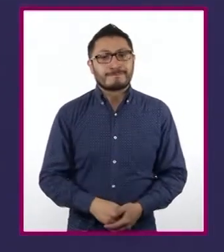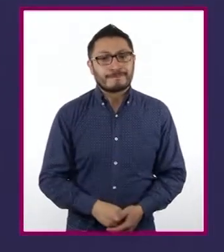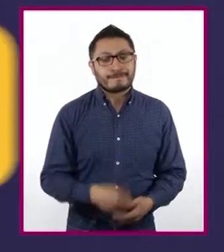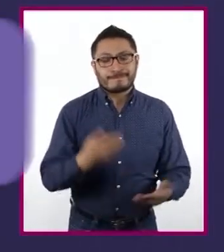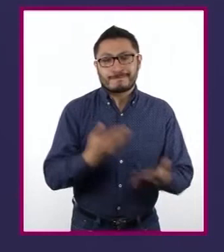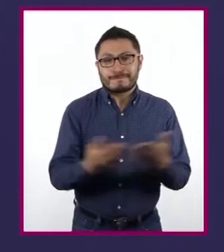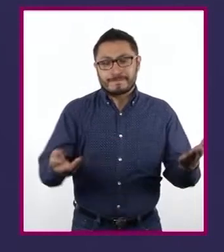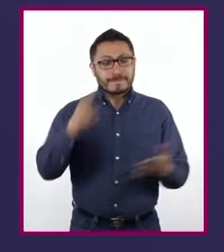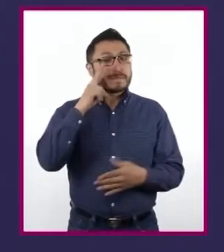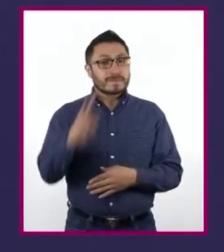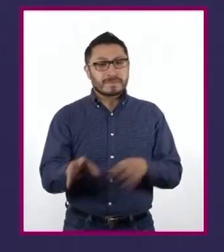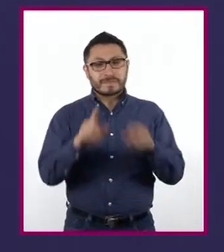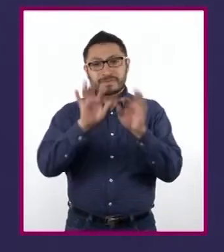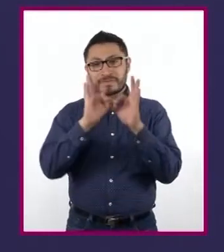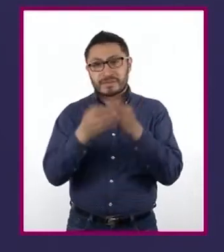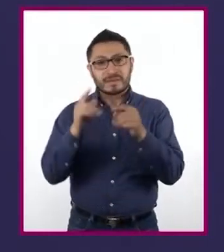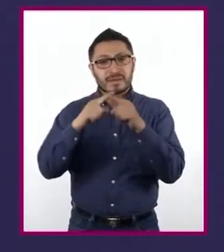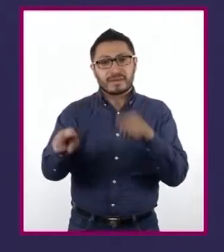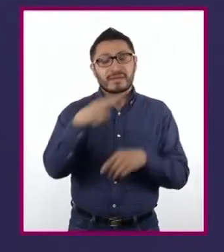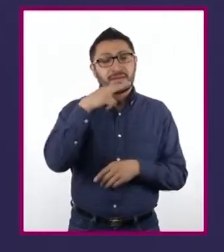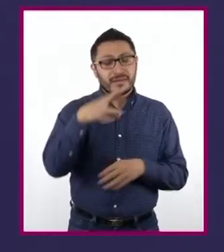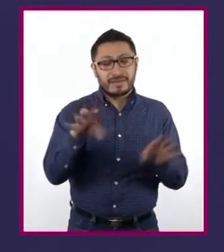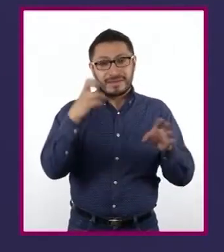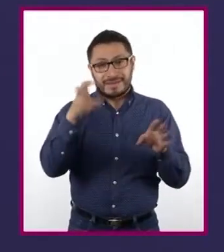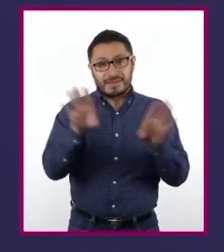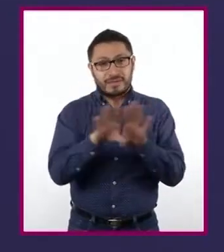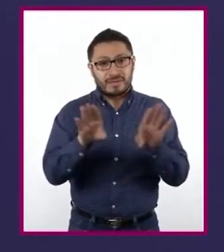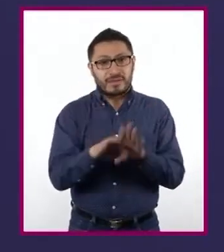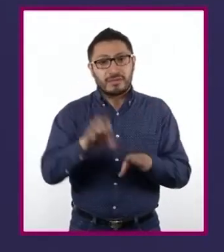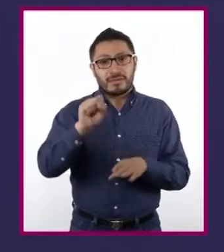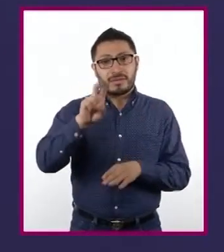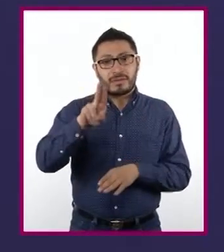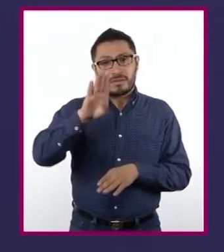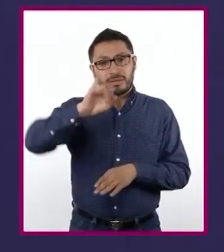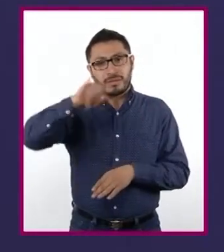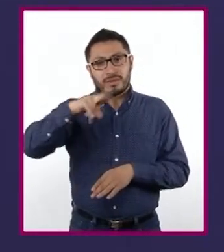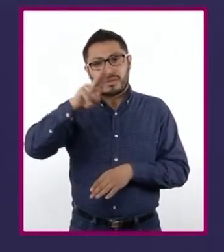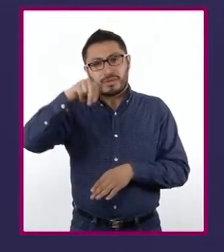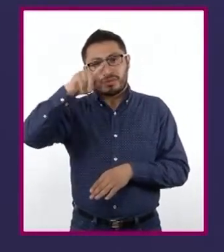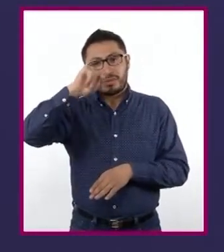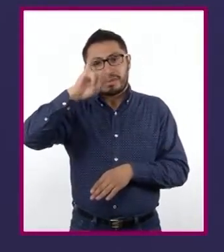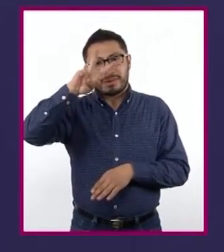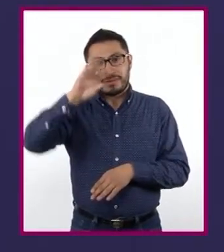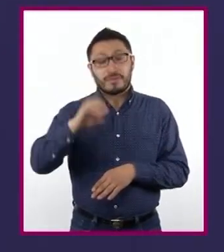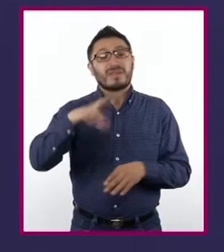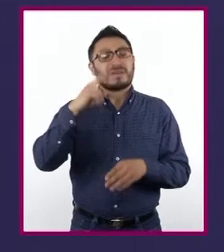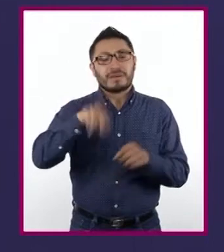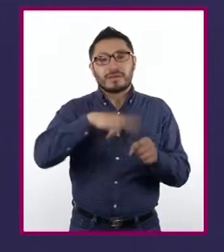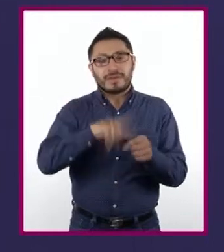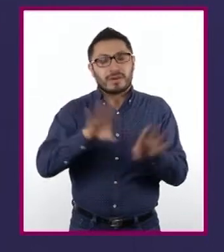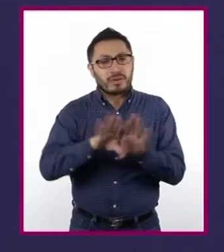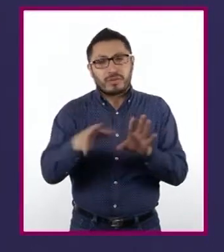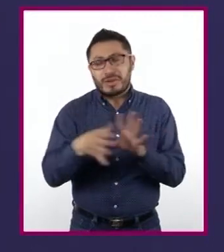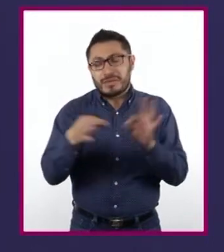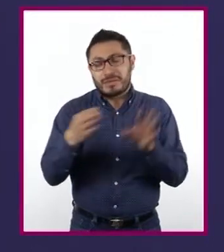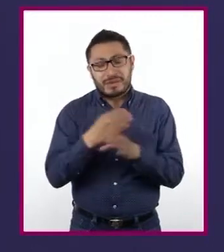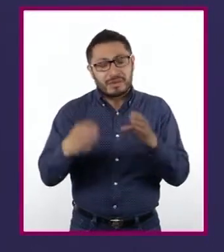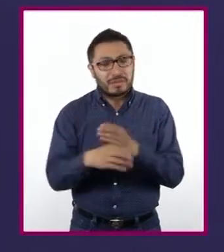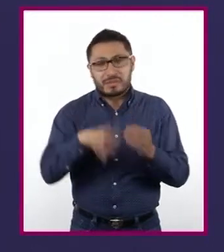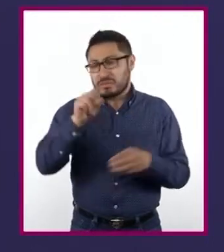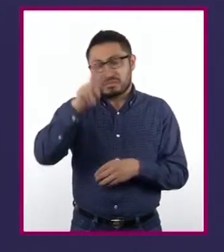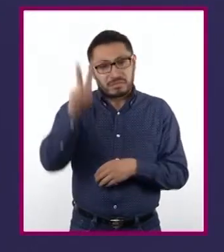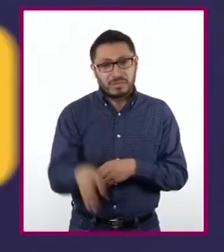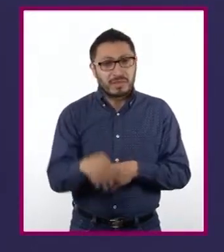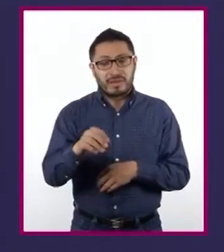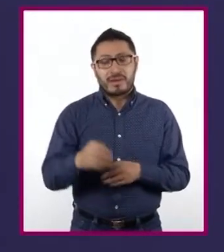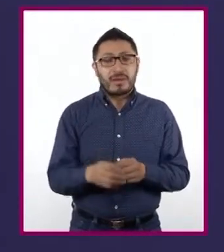Ahora veamos otro modo del verbo, que es el modo subjuntivo y que regularmente expresa hechos no reales,